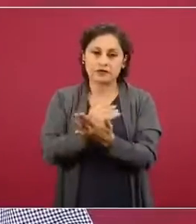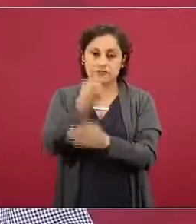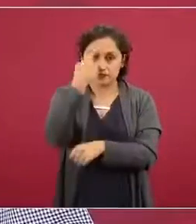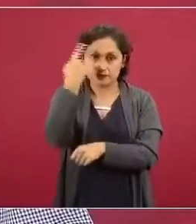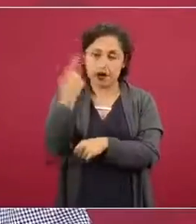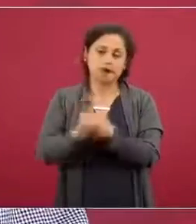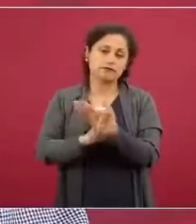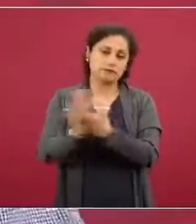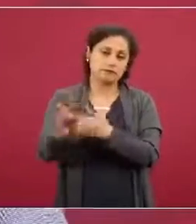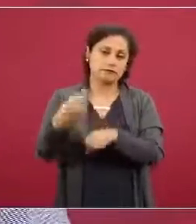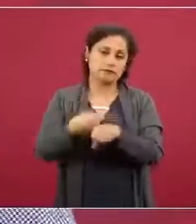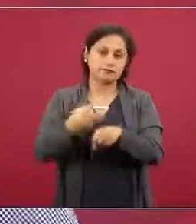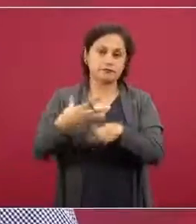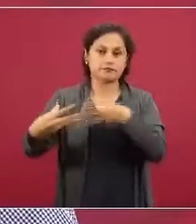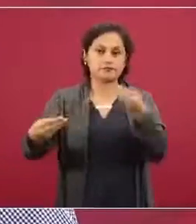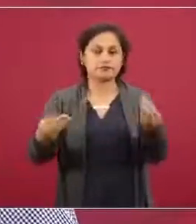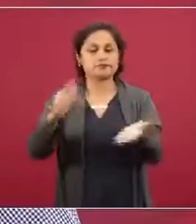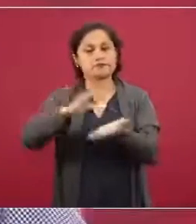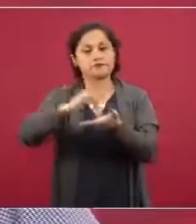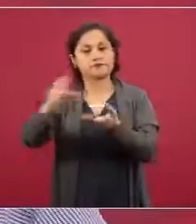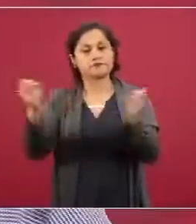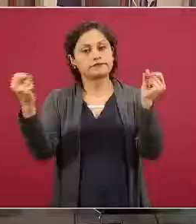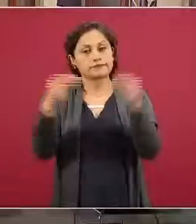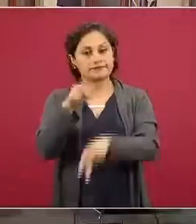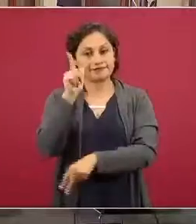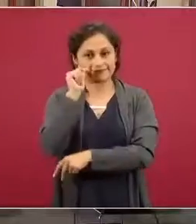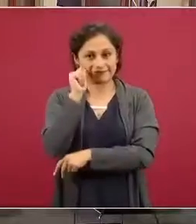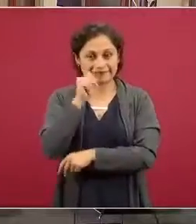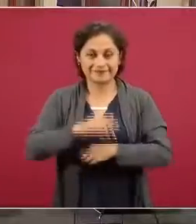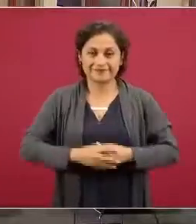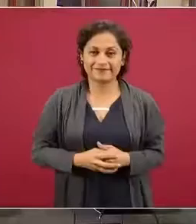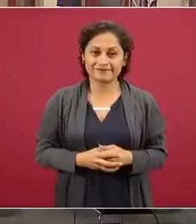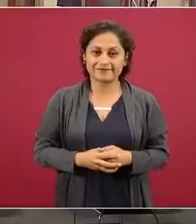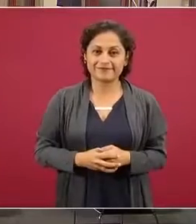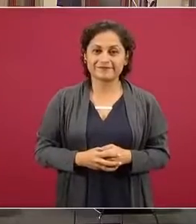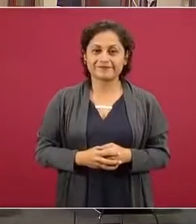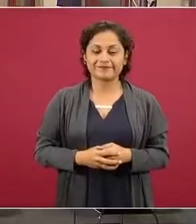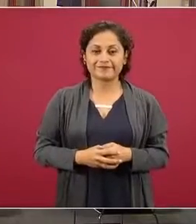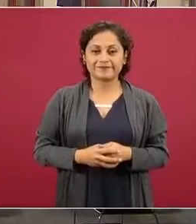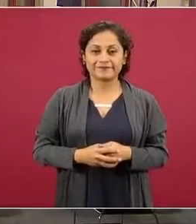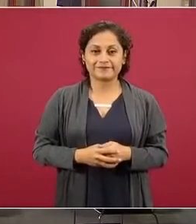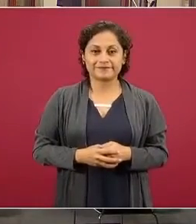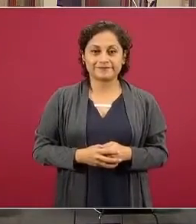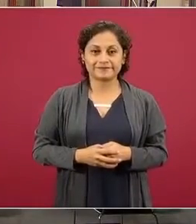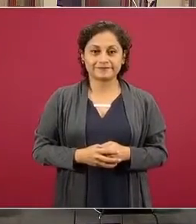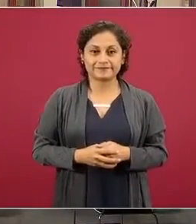Muchas gracias y nos vemos mañana en la conferencia vespertina. Hasta luego.